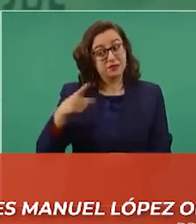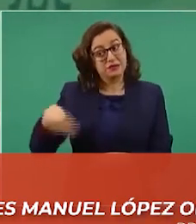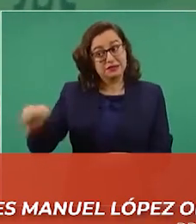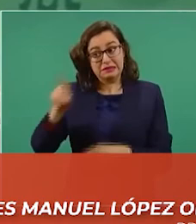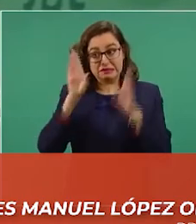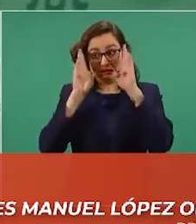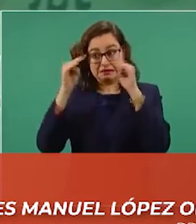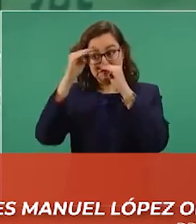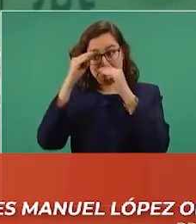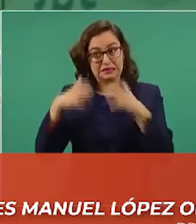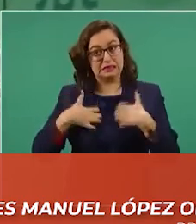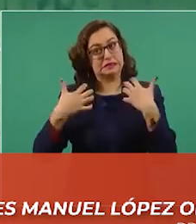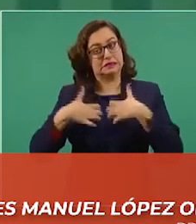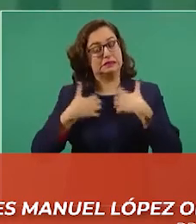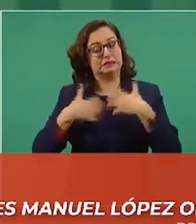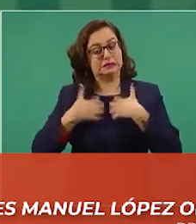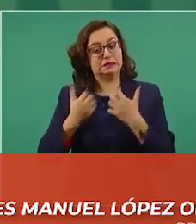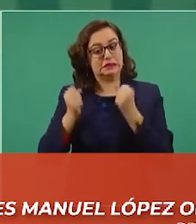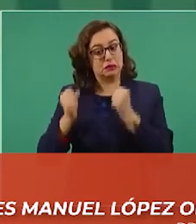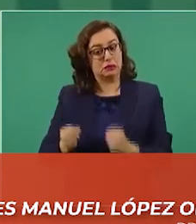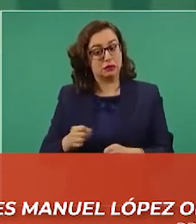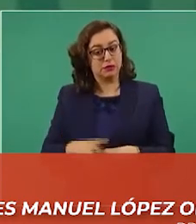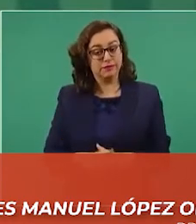conservadores, a mis adversarios.